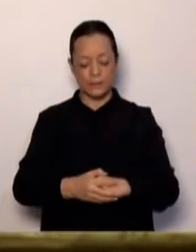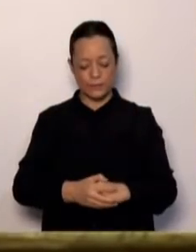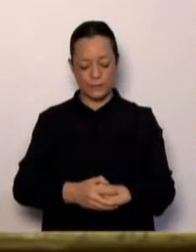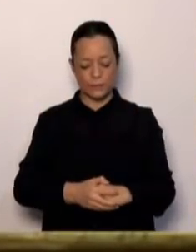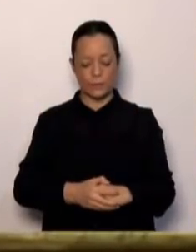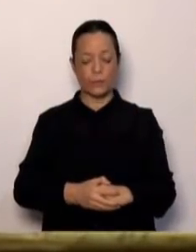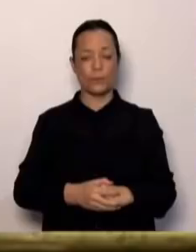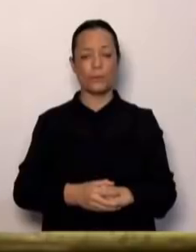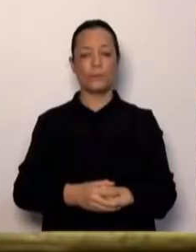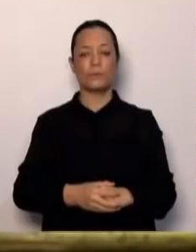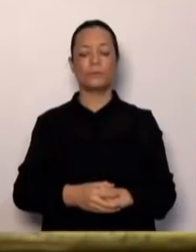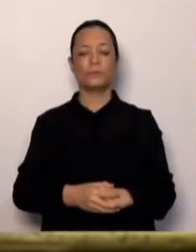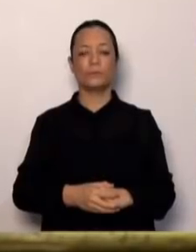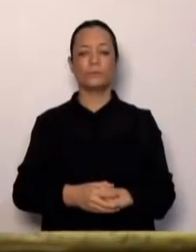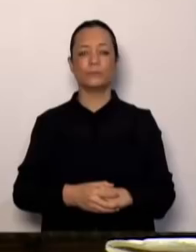Jesucristo,